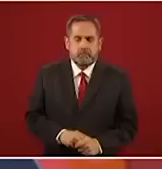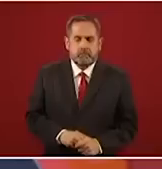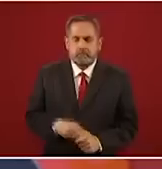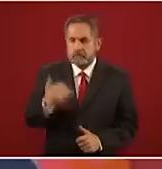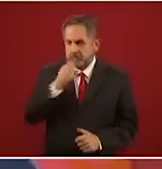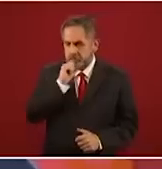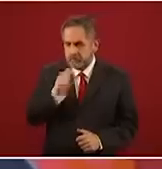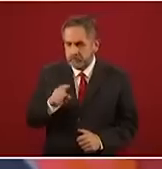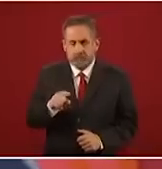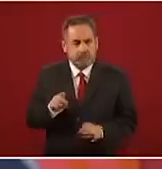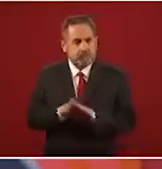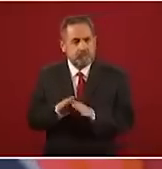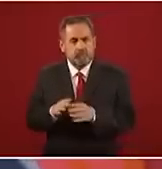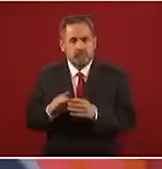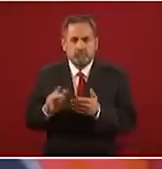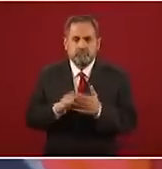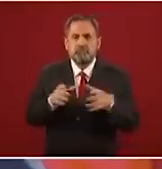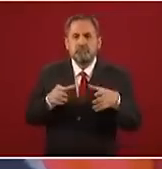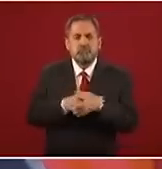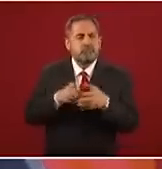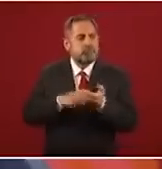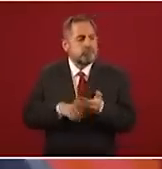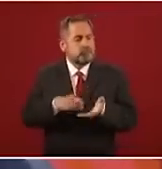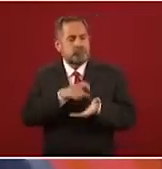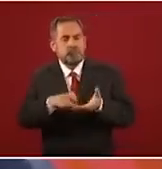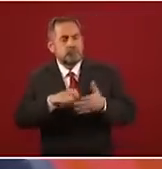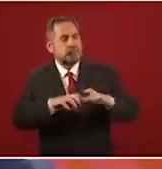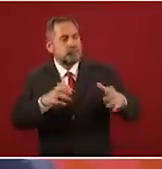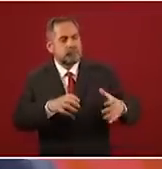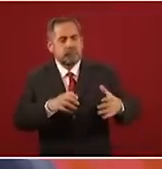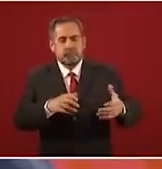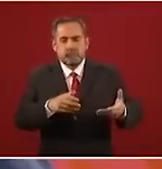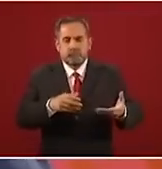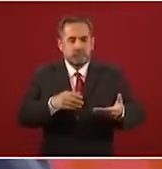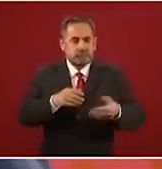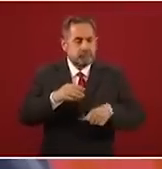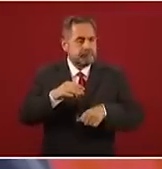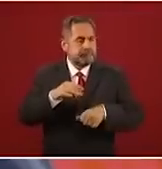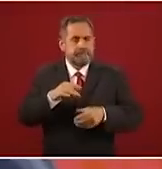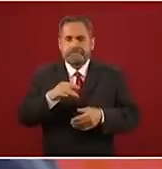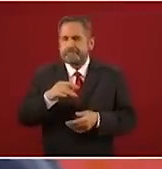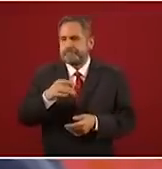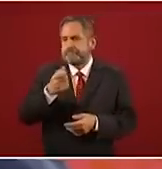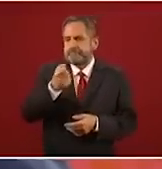Y tiene que ver también con la compra de los medicamentos.